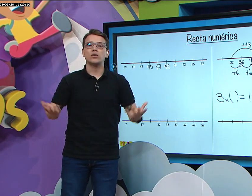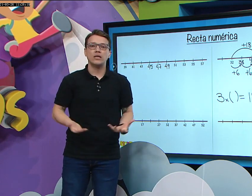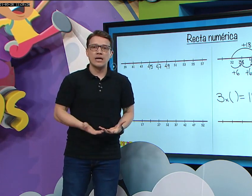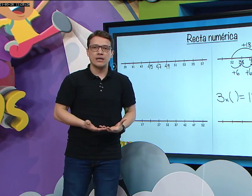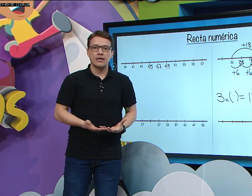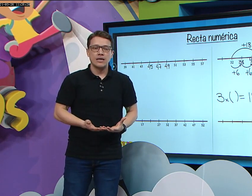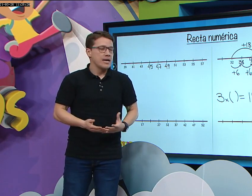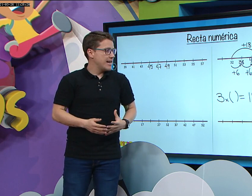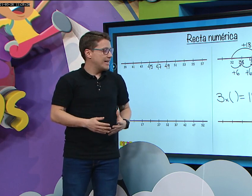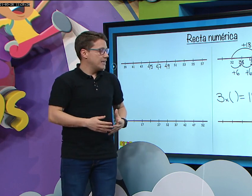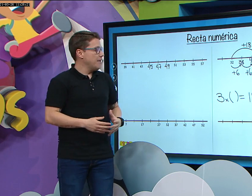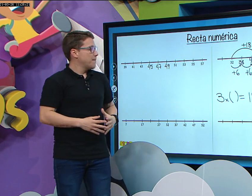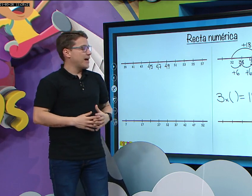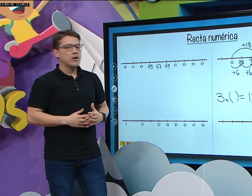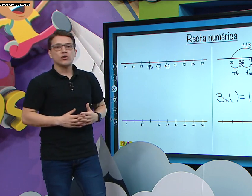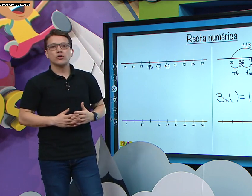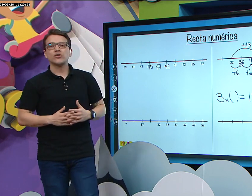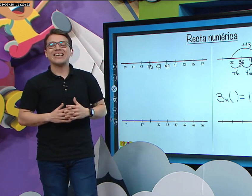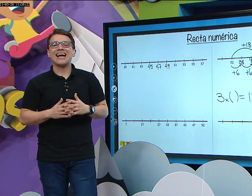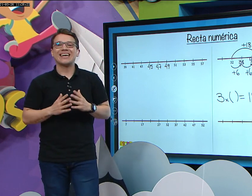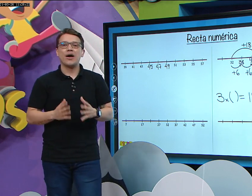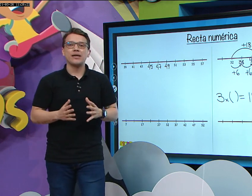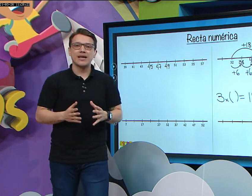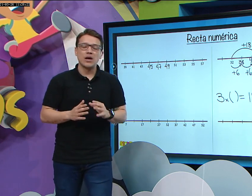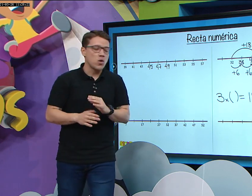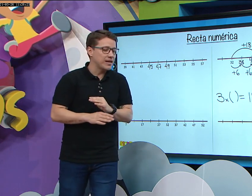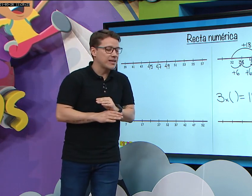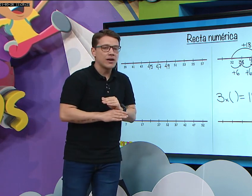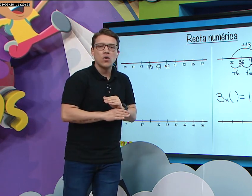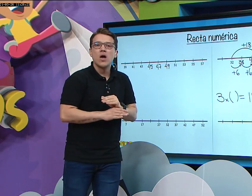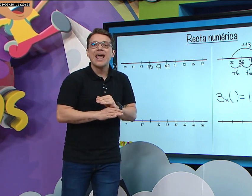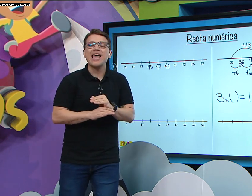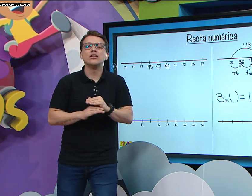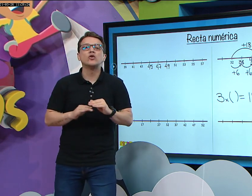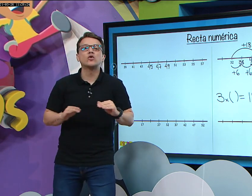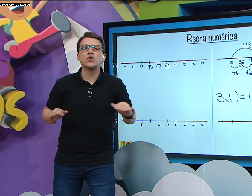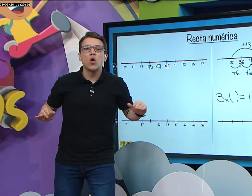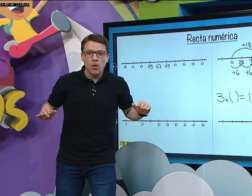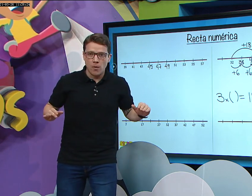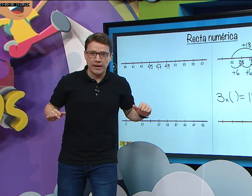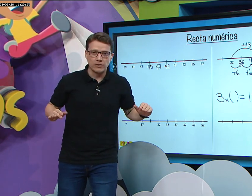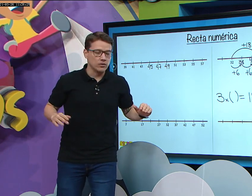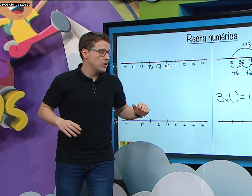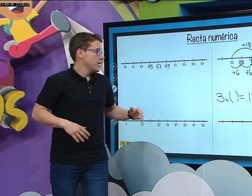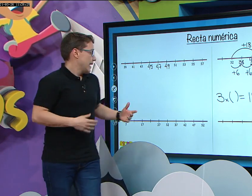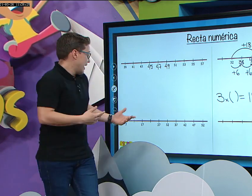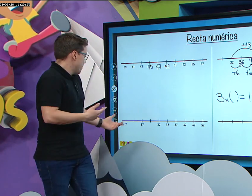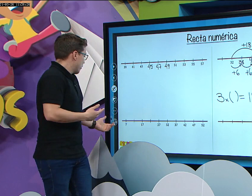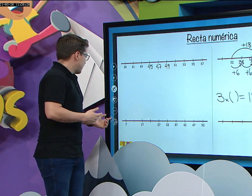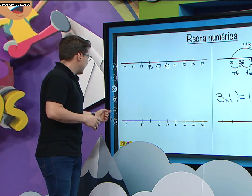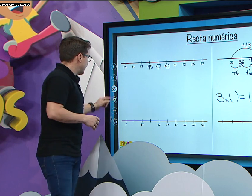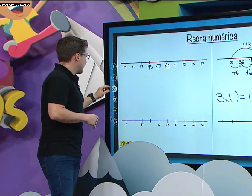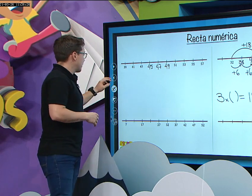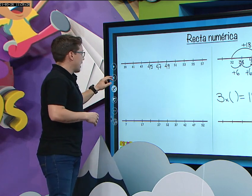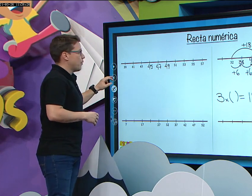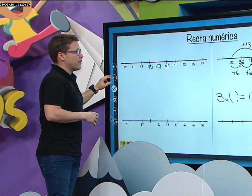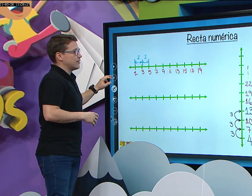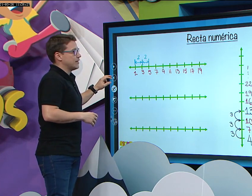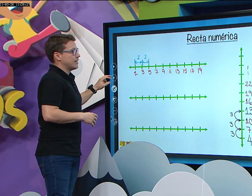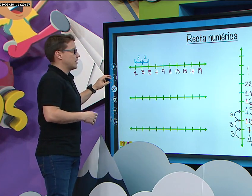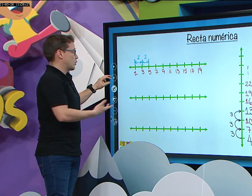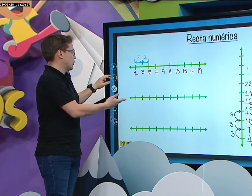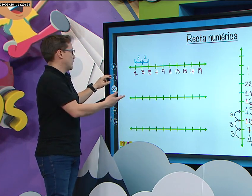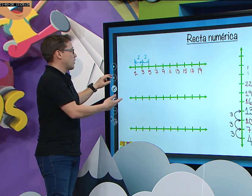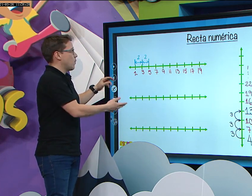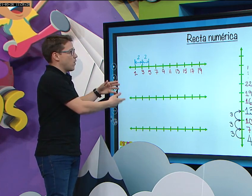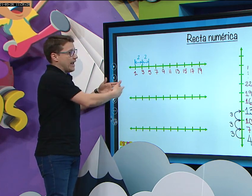vida cotidiana. Y allí, para nosotros, la clave está en conectarlo en todo momento. Es importante que tengamos